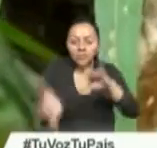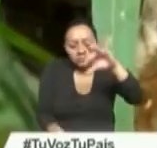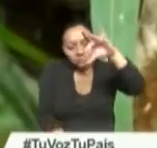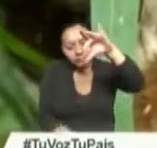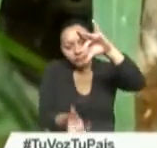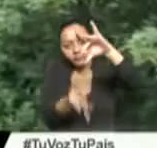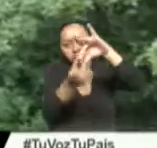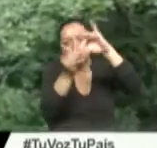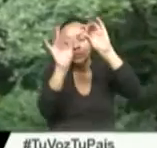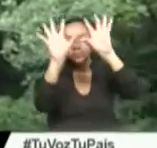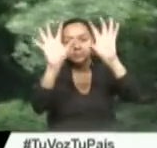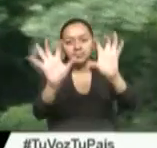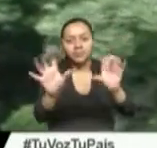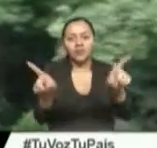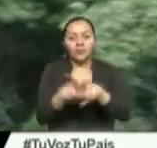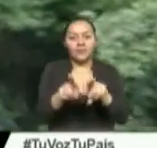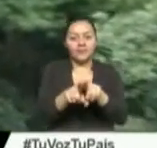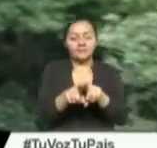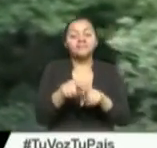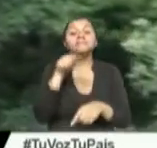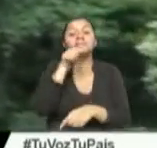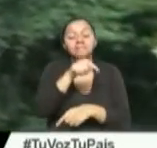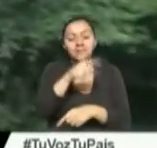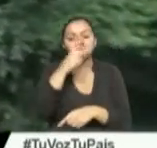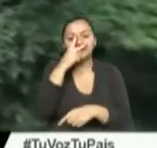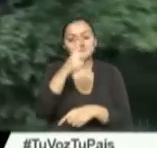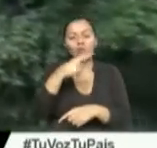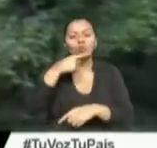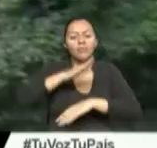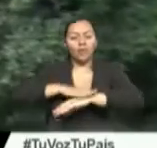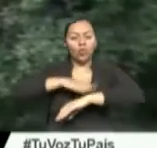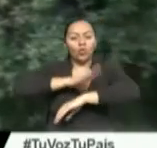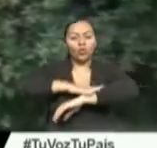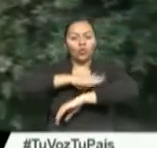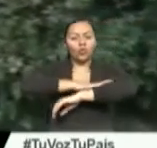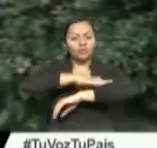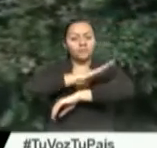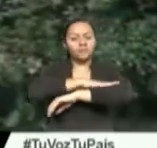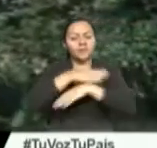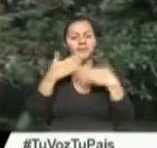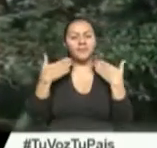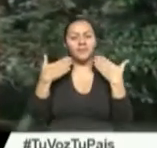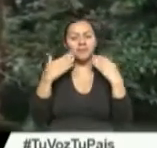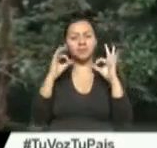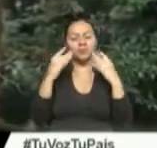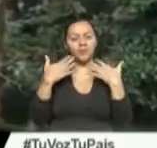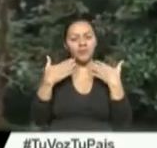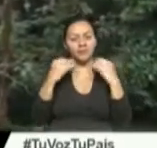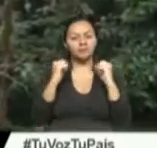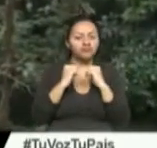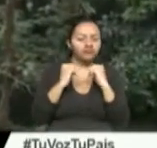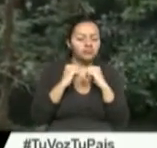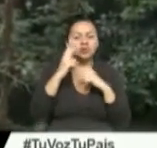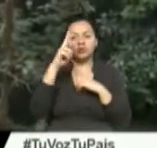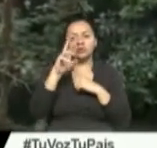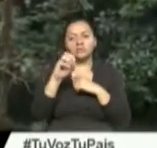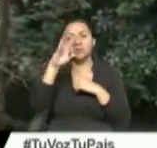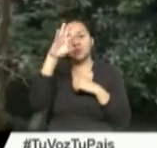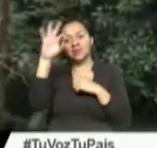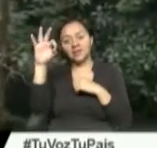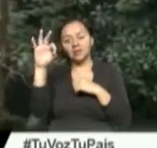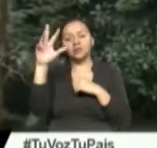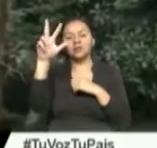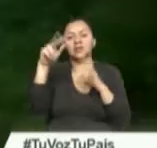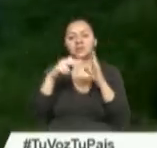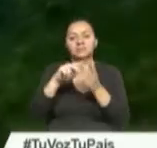con las montañas. A esto se debe la elevada humedad de ese sitio, que se ubica entre los 1.500 y 3.000 metros de